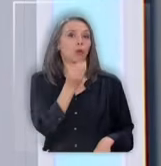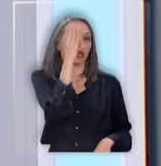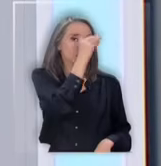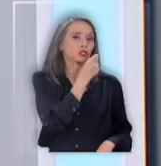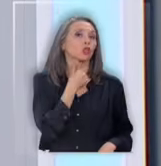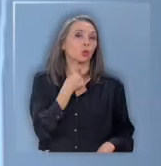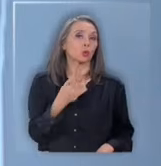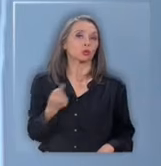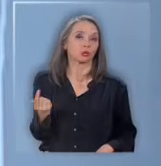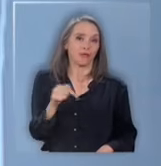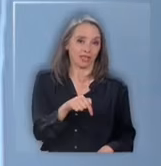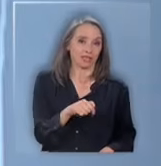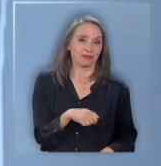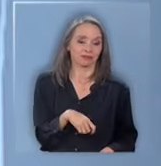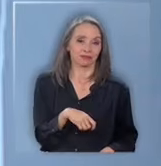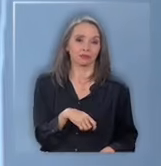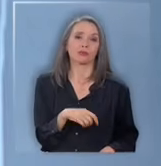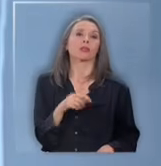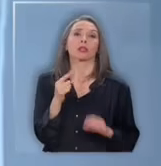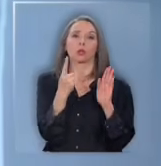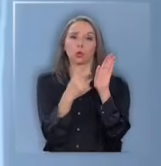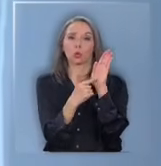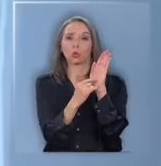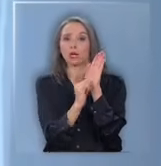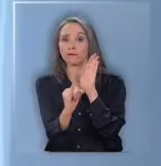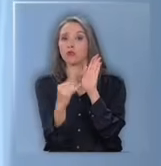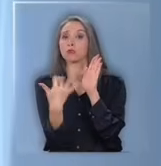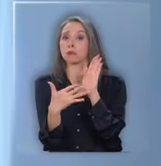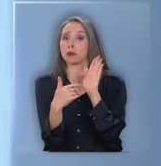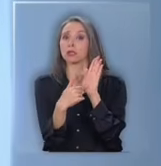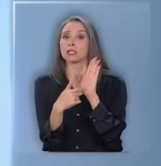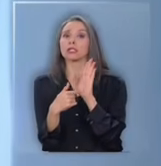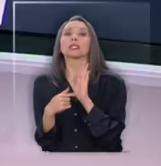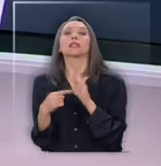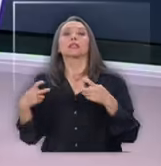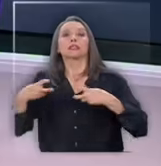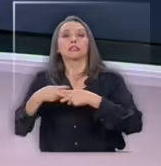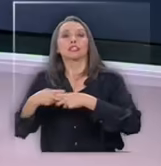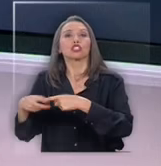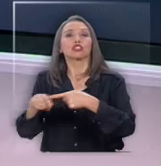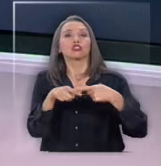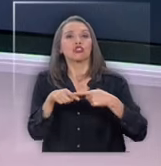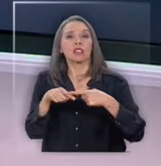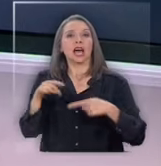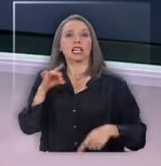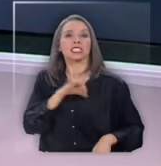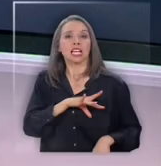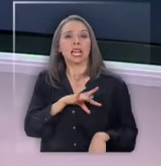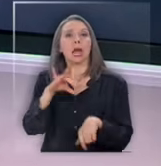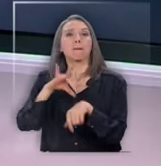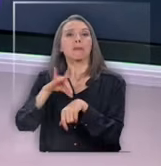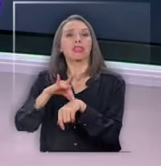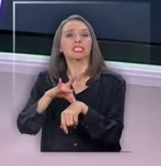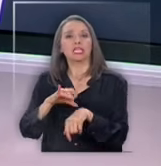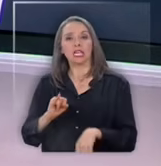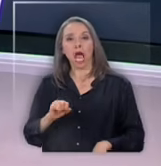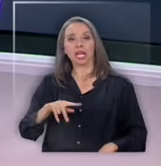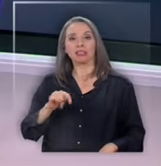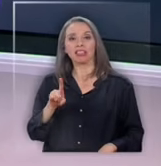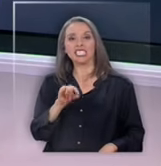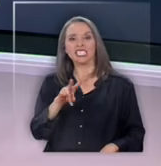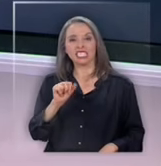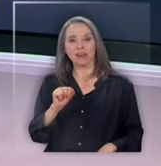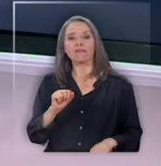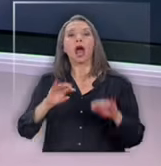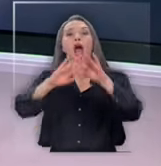gusto estar acá a ver voy a ir un dato duro que entrega la sociedad chilena de medicina intensiva vamos a hablar del total de